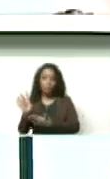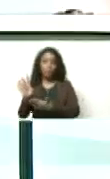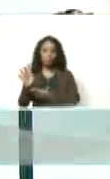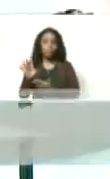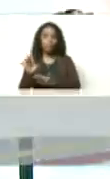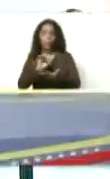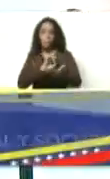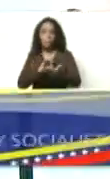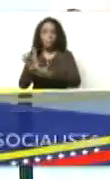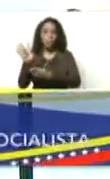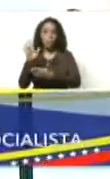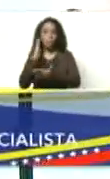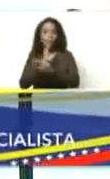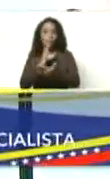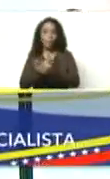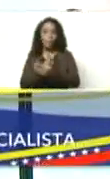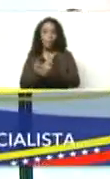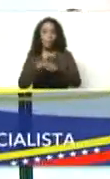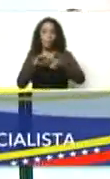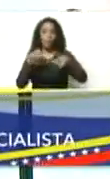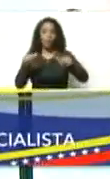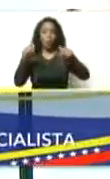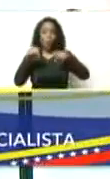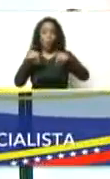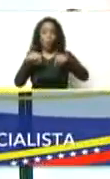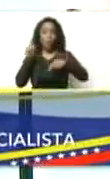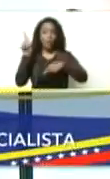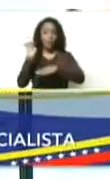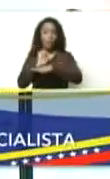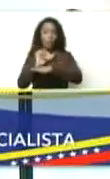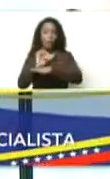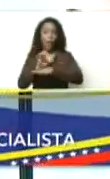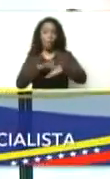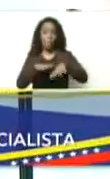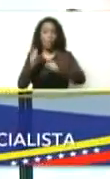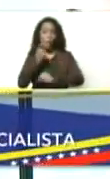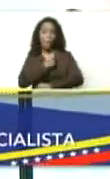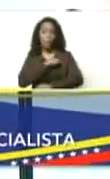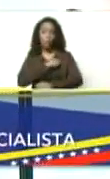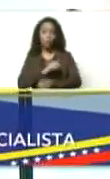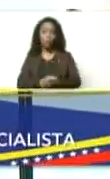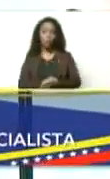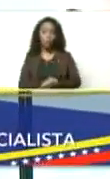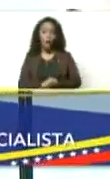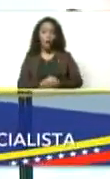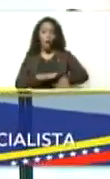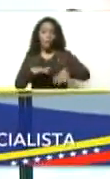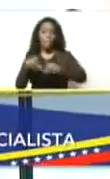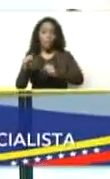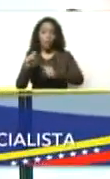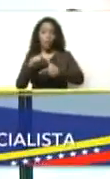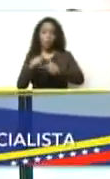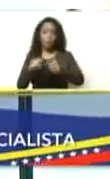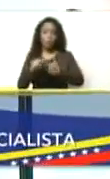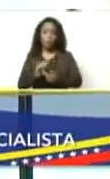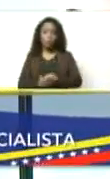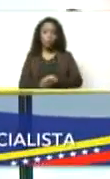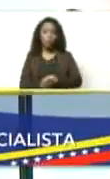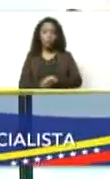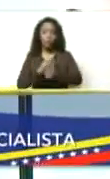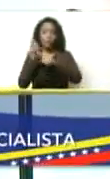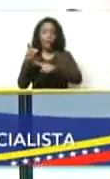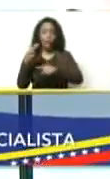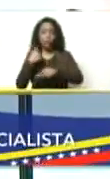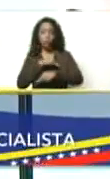siempre echaron del territorio que hoy es Ecuador al imperio español, al imperio de entonces. De ahí